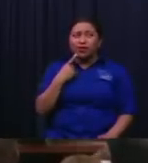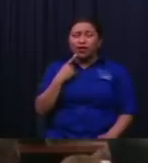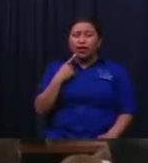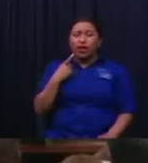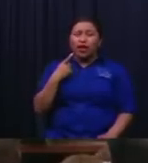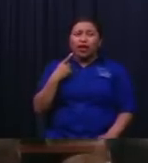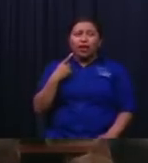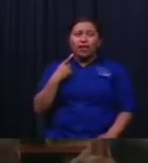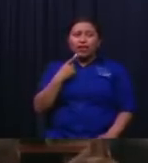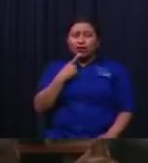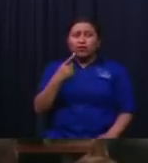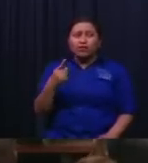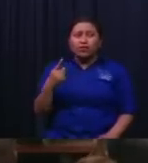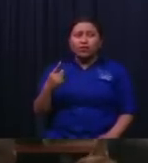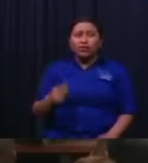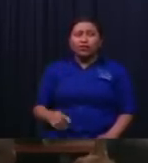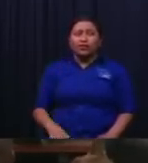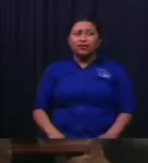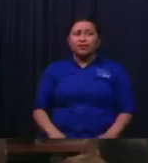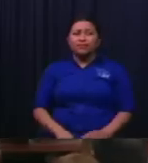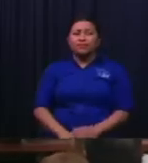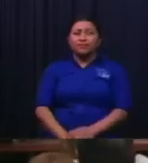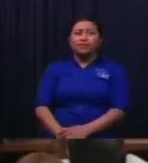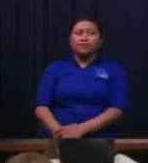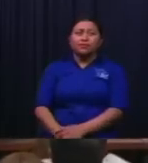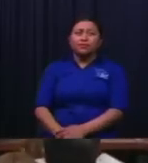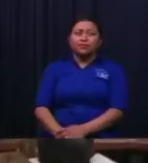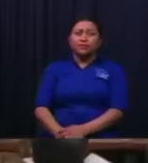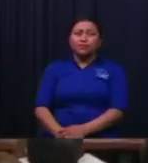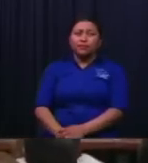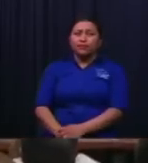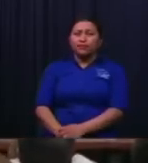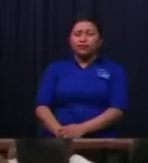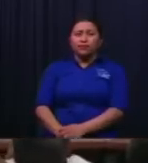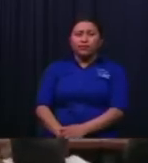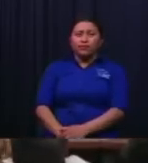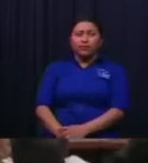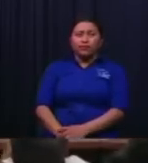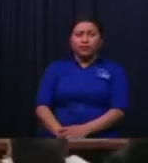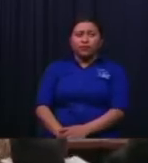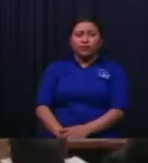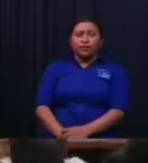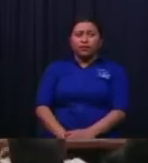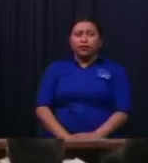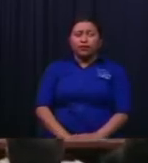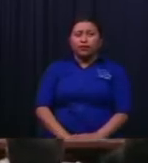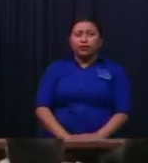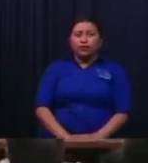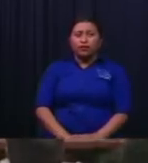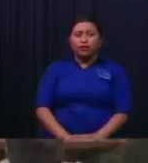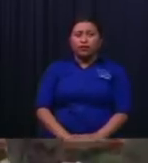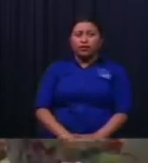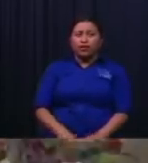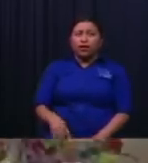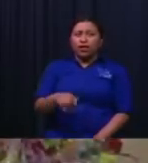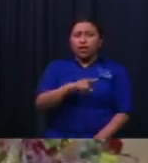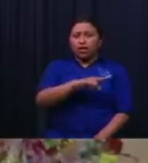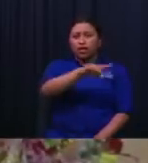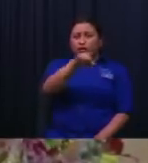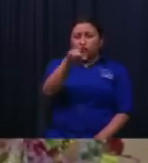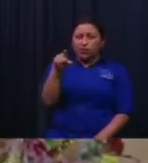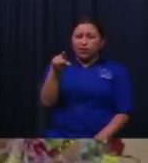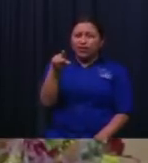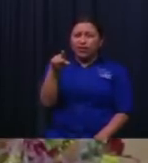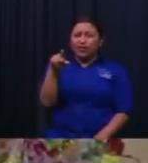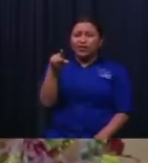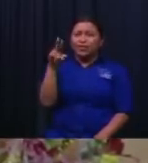a alguno de aquí, ya no ves porque él habla un montón, pero a alguno, yo le aseguro que usted dice, a mí el Señor me ha